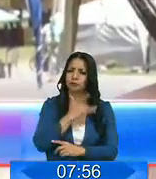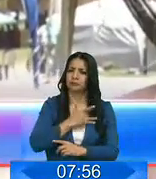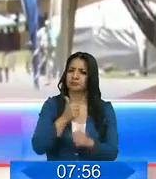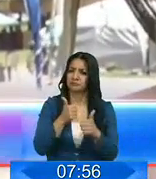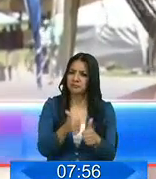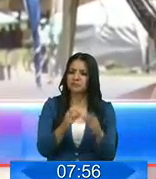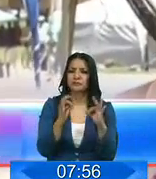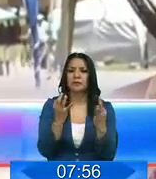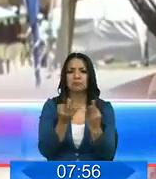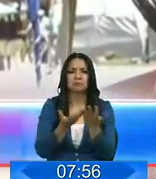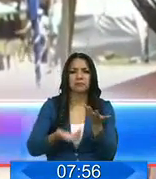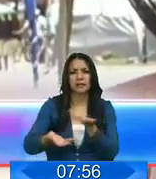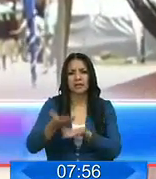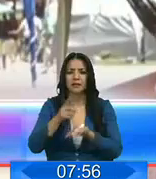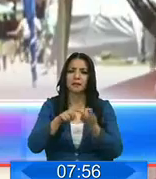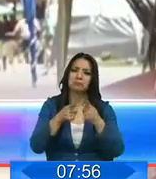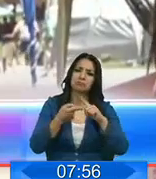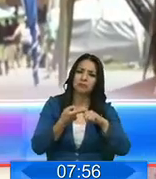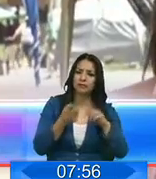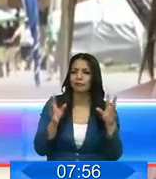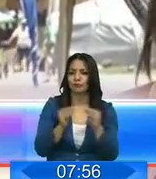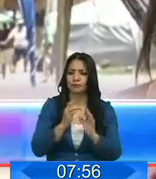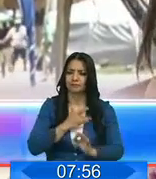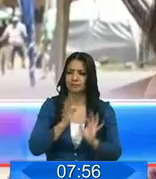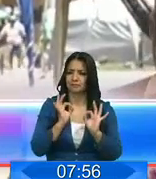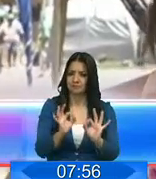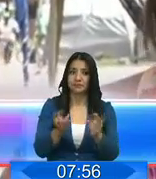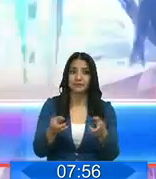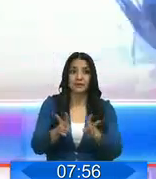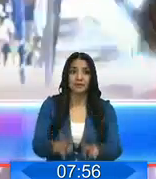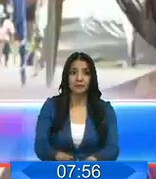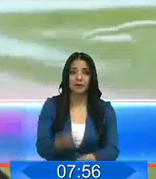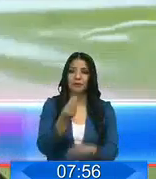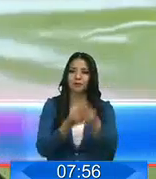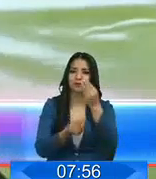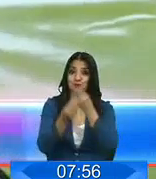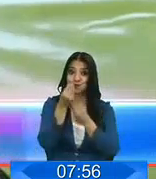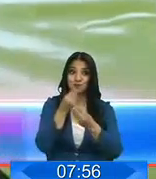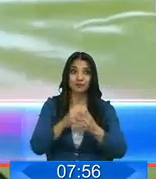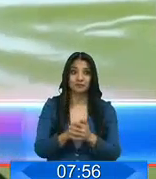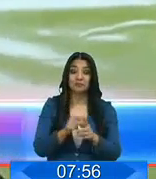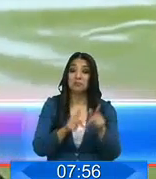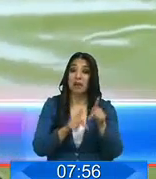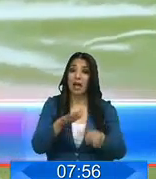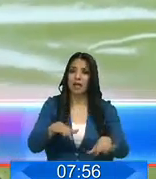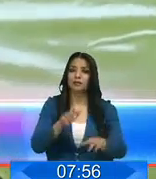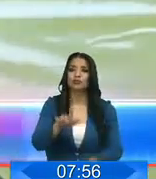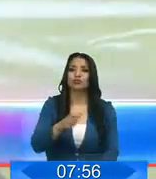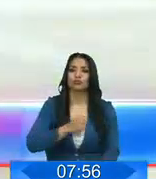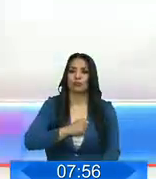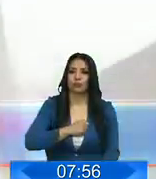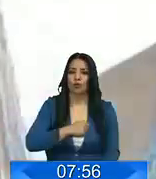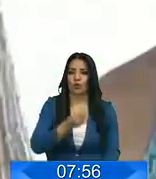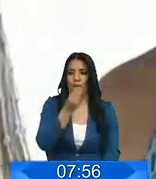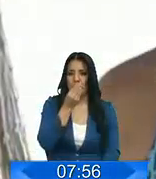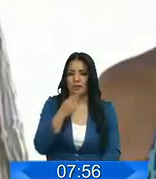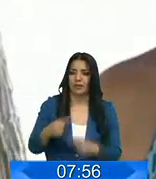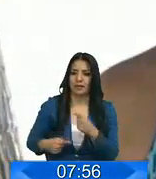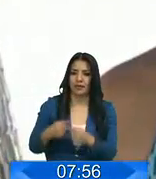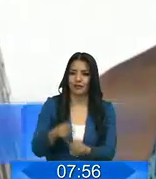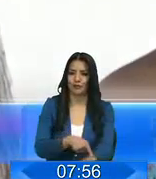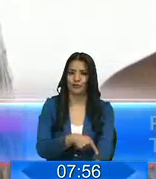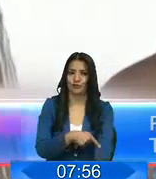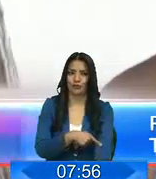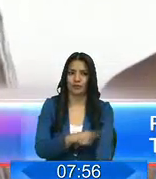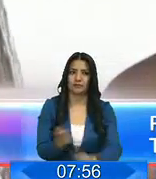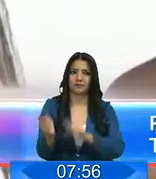pasar en familia, en amigos. Y más que todo también por las comidas, porque Playas tiene sus comidas típicas. Vine a disfrutar acá